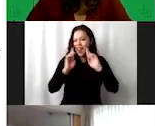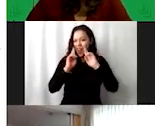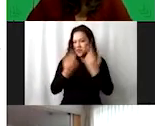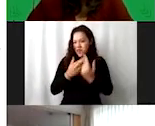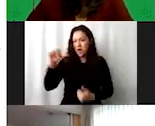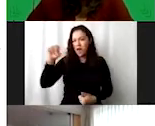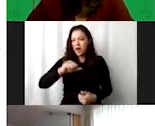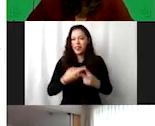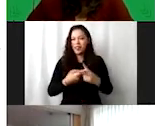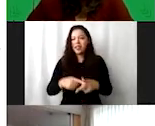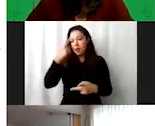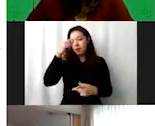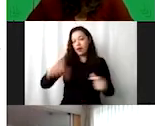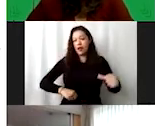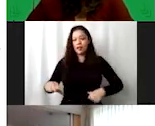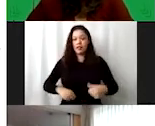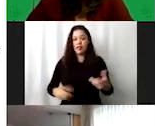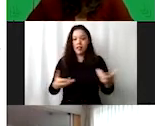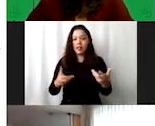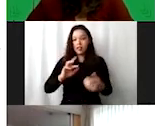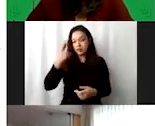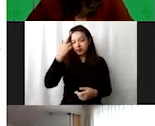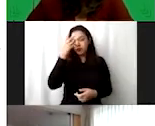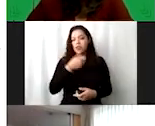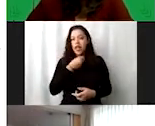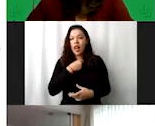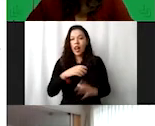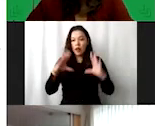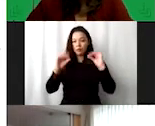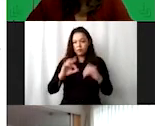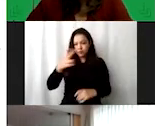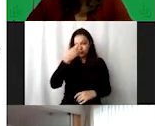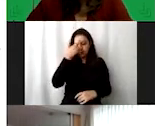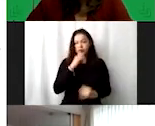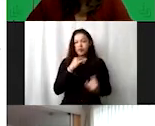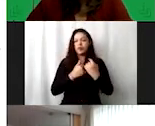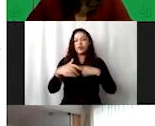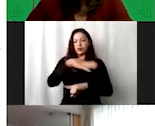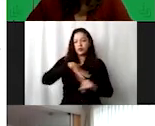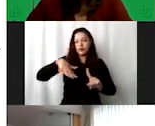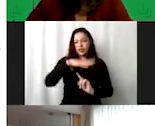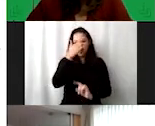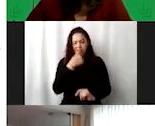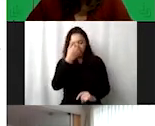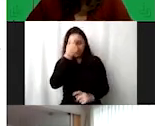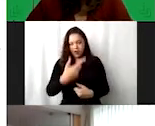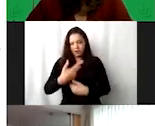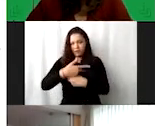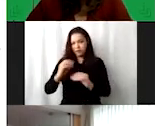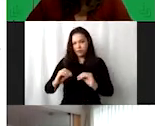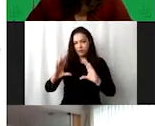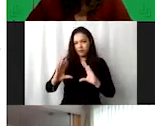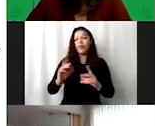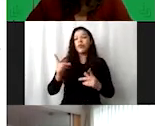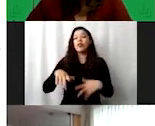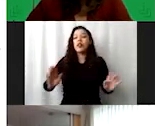Para llevar a cabo nuestra actividad, les recordamos mantener sus micrófonos apagados y considerar su ambiente al encender sus cámaras. En caso de que